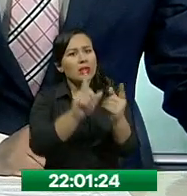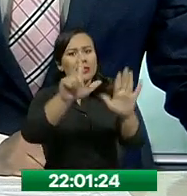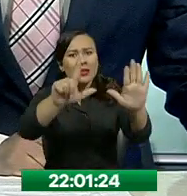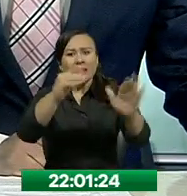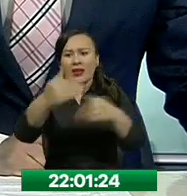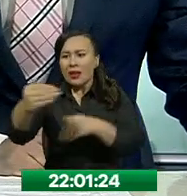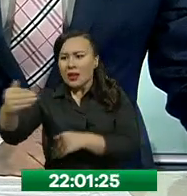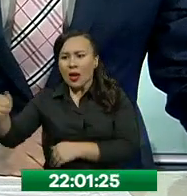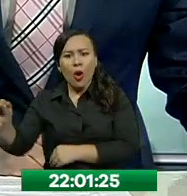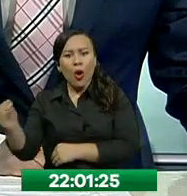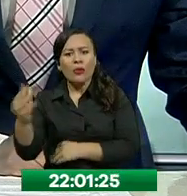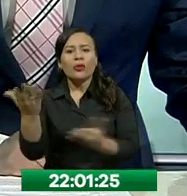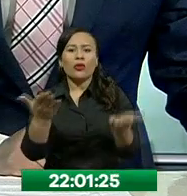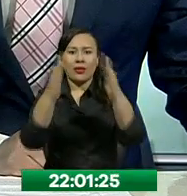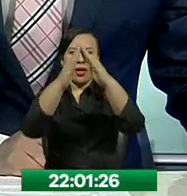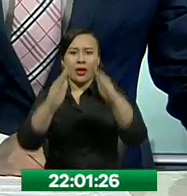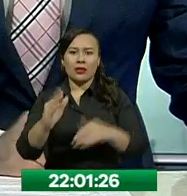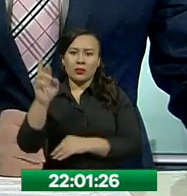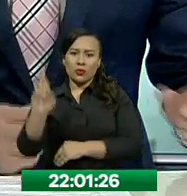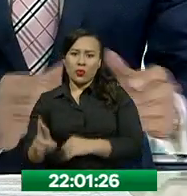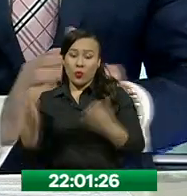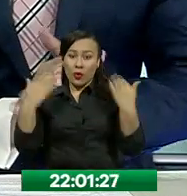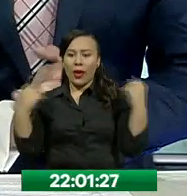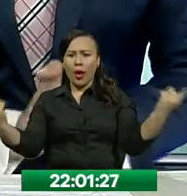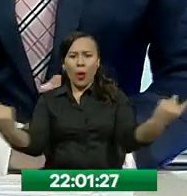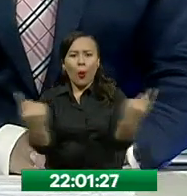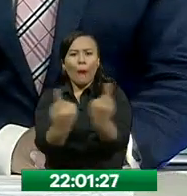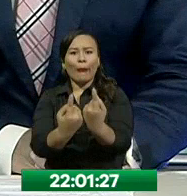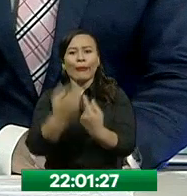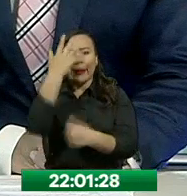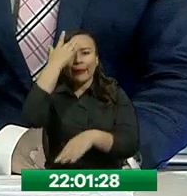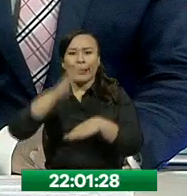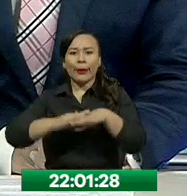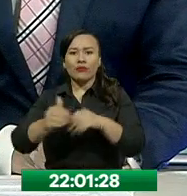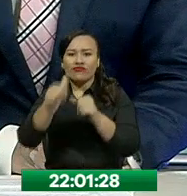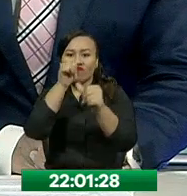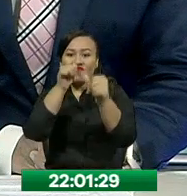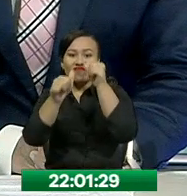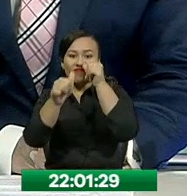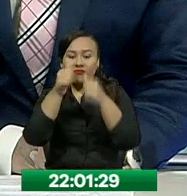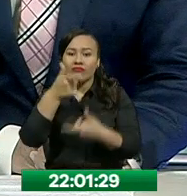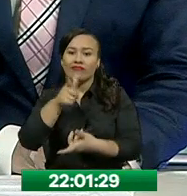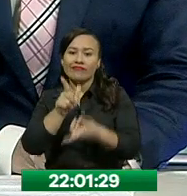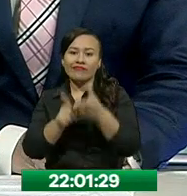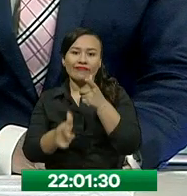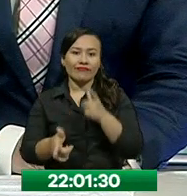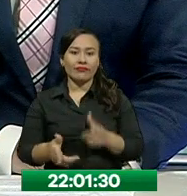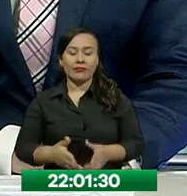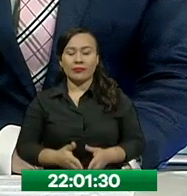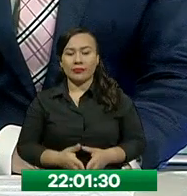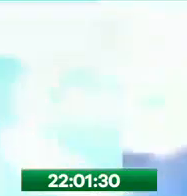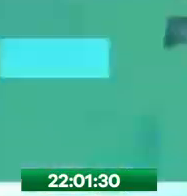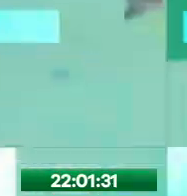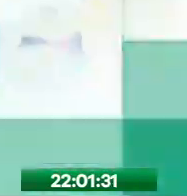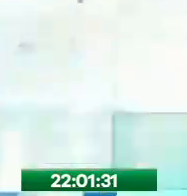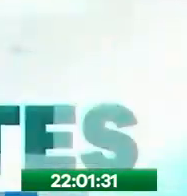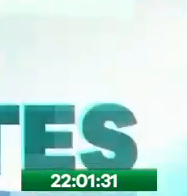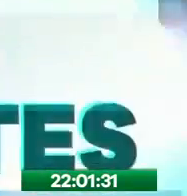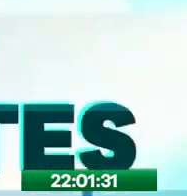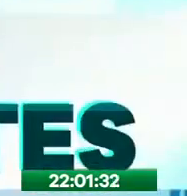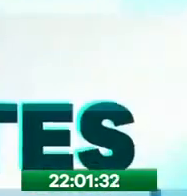de edad en un inmueble ubicado al sur de Guayaquil. Habrían estado bajo los efectos de estupefacientes.